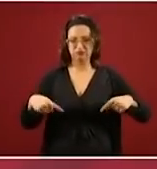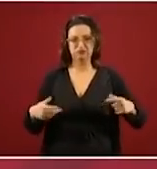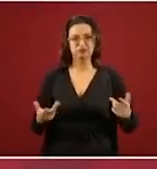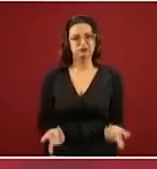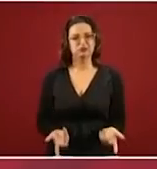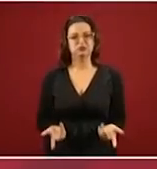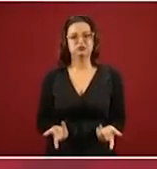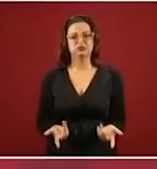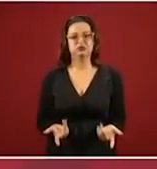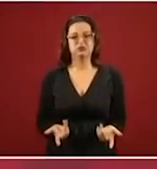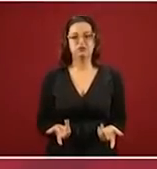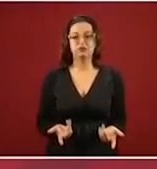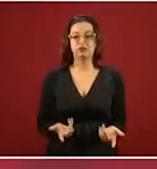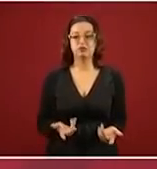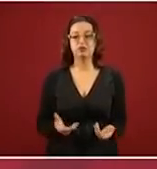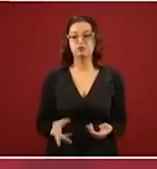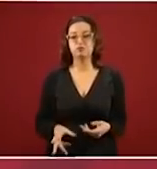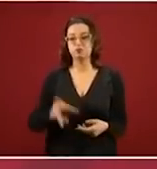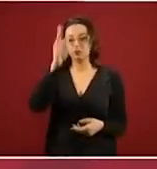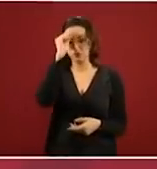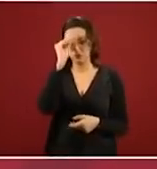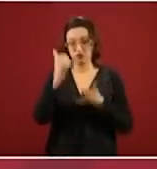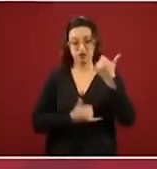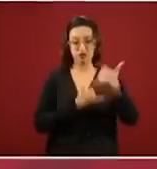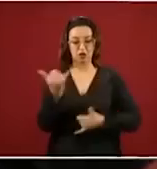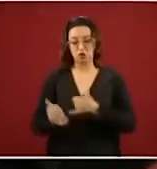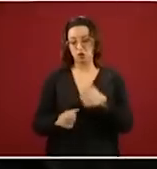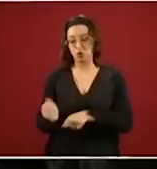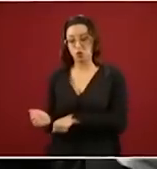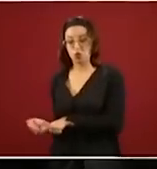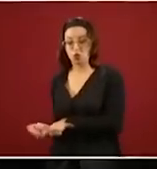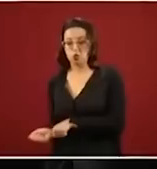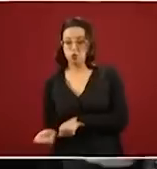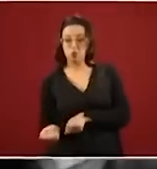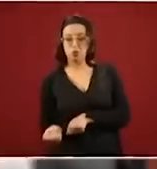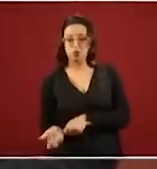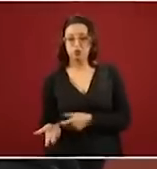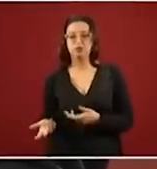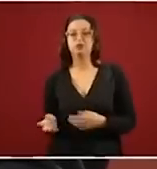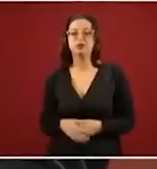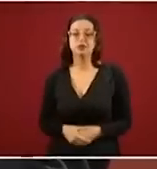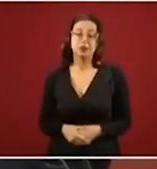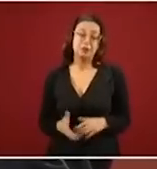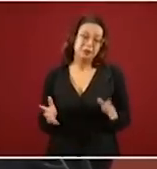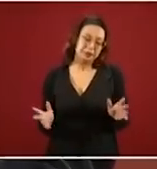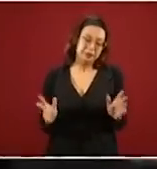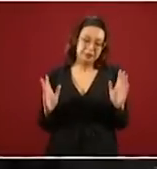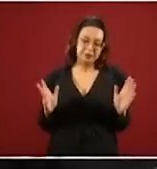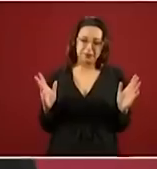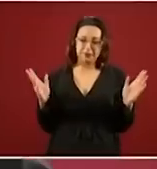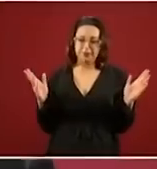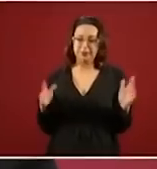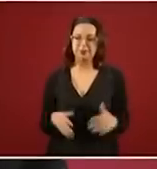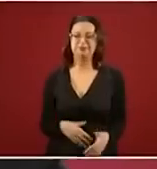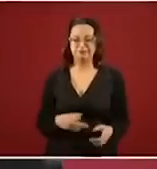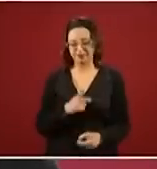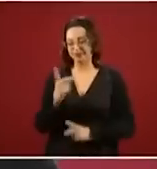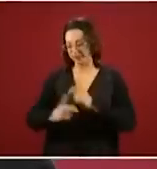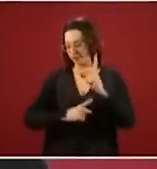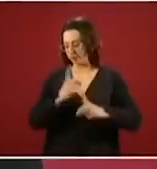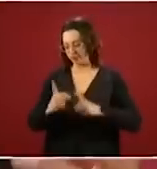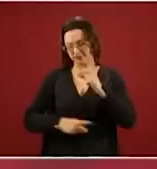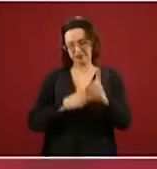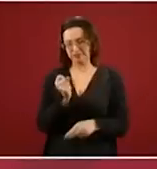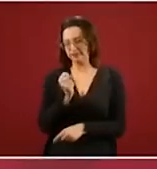y aprendían a jugar golf y digo el golf este no es un deporte como